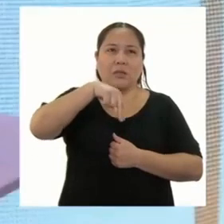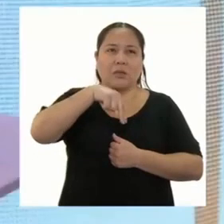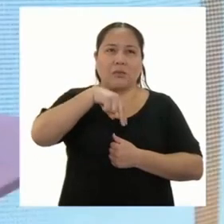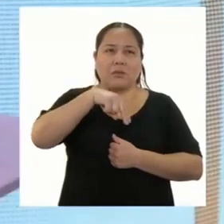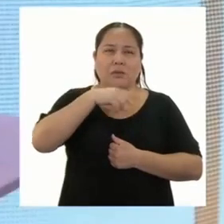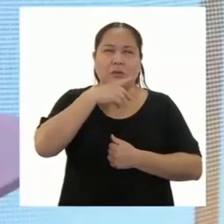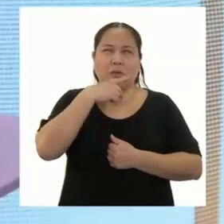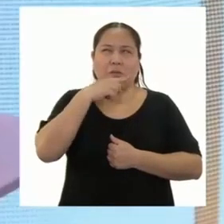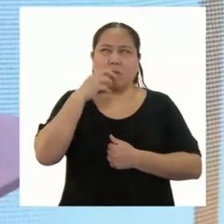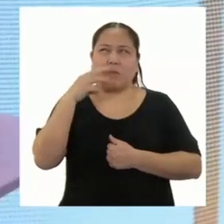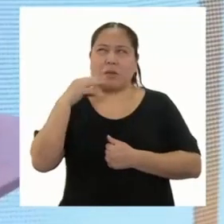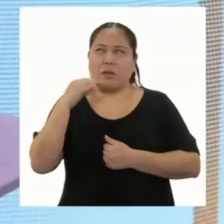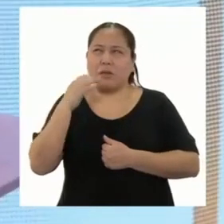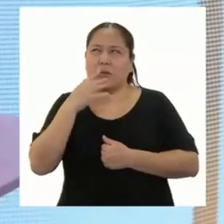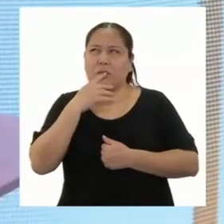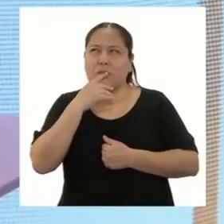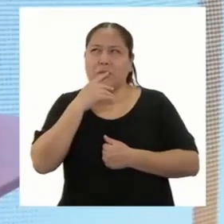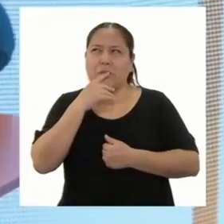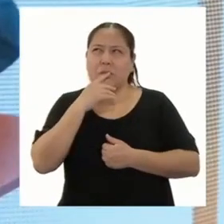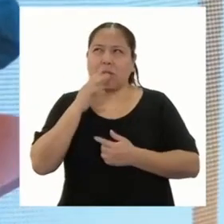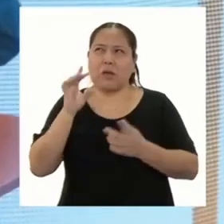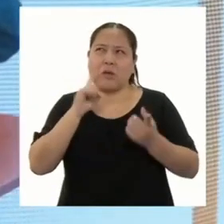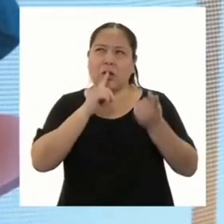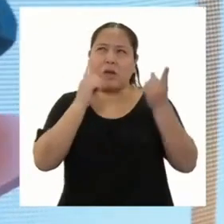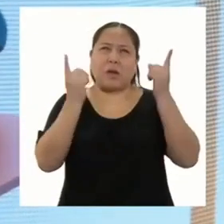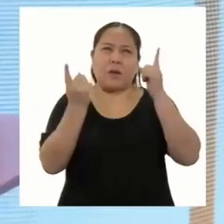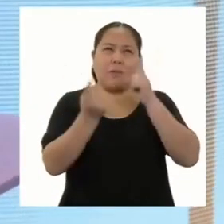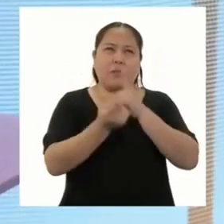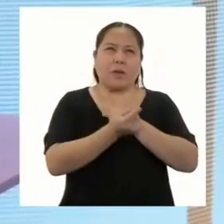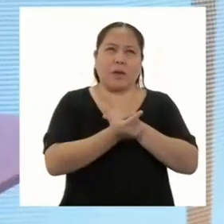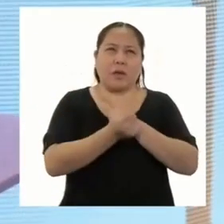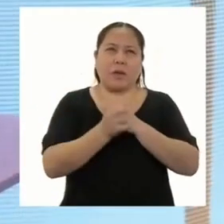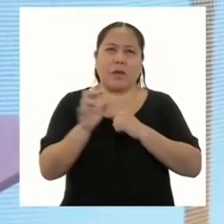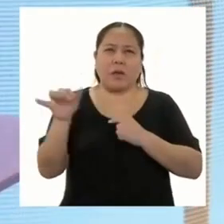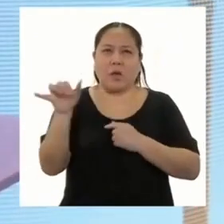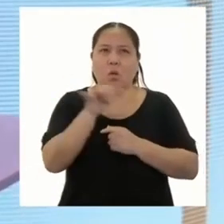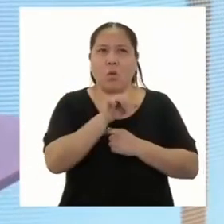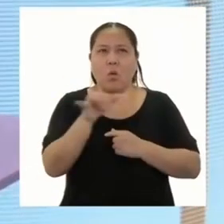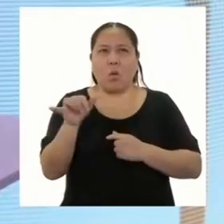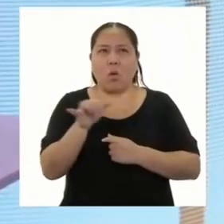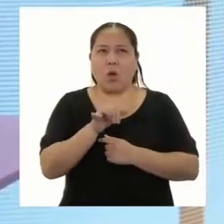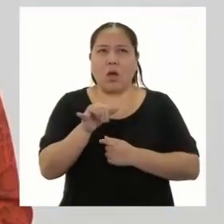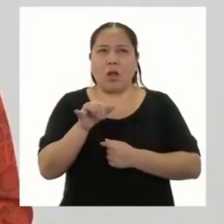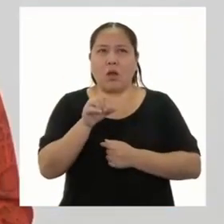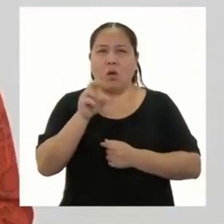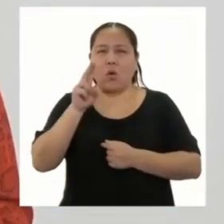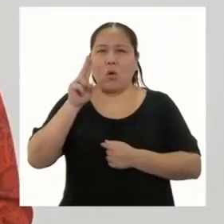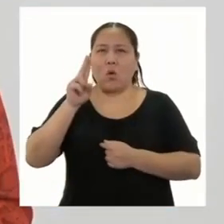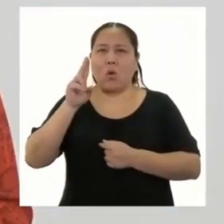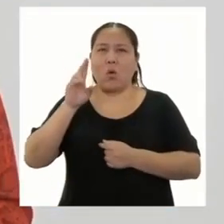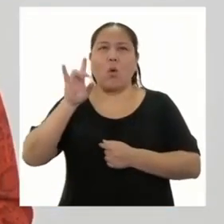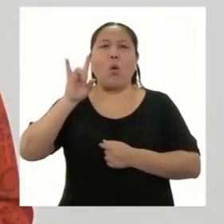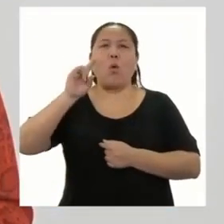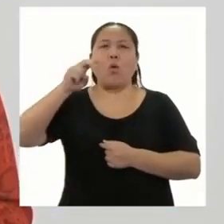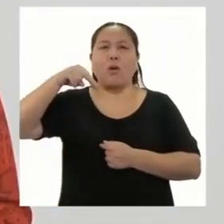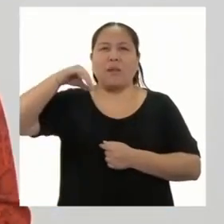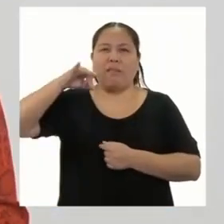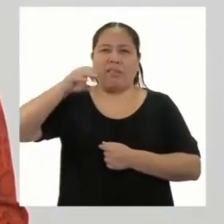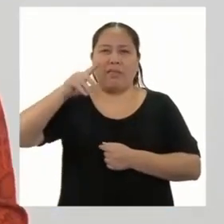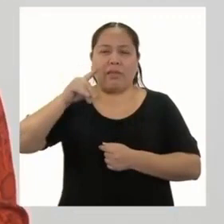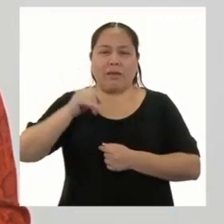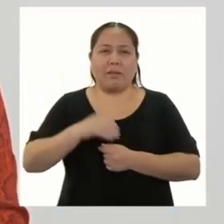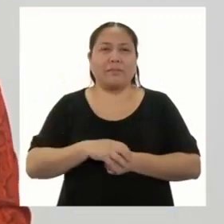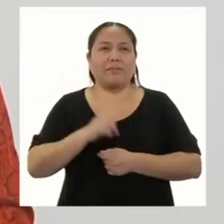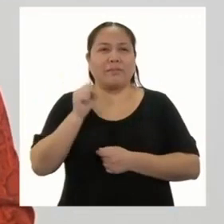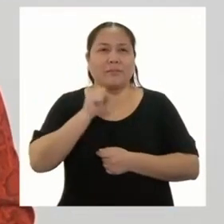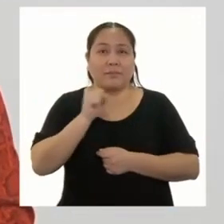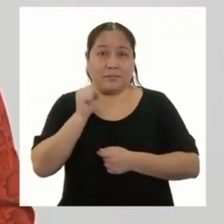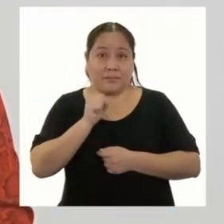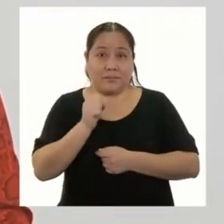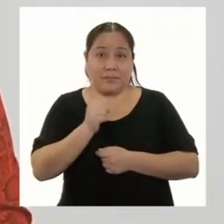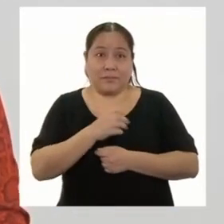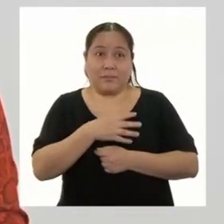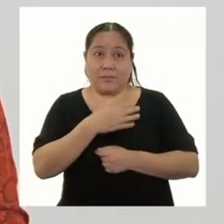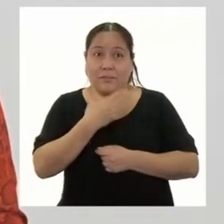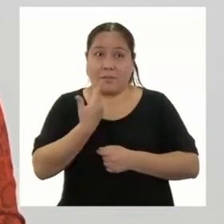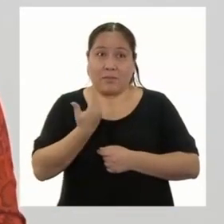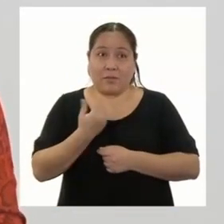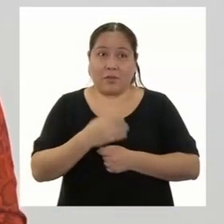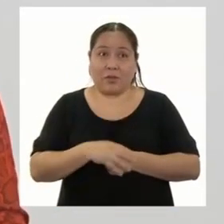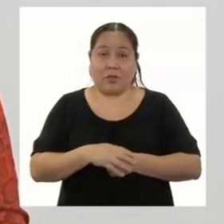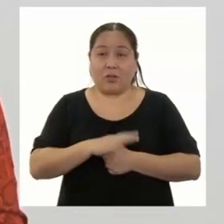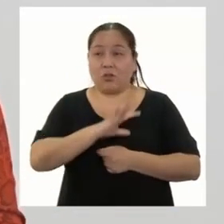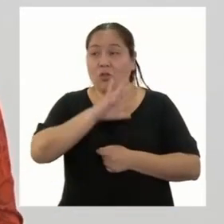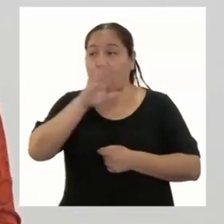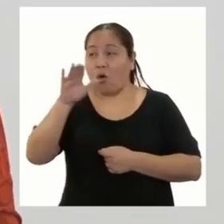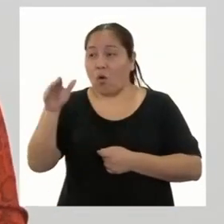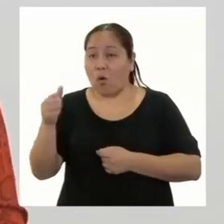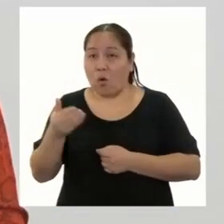centímetros. Tengo que convertirlos en una misma unidad. Muy bien. Y por convención, todas